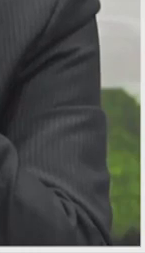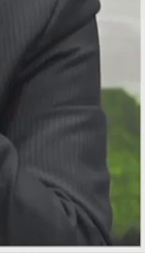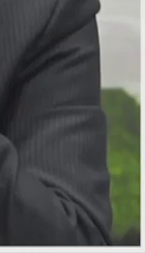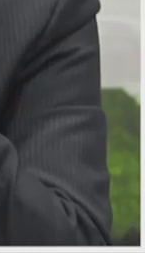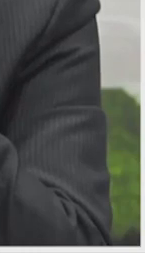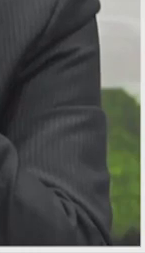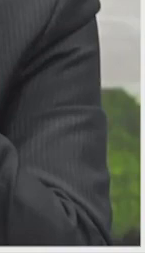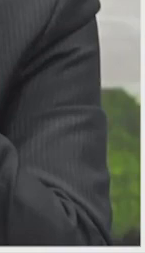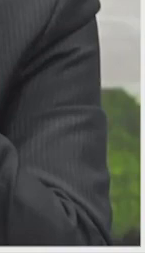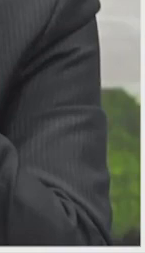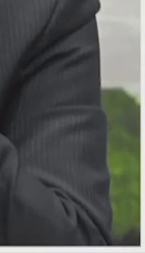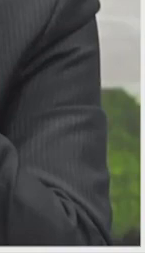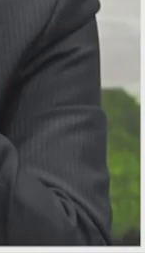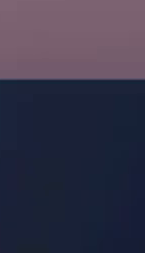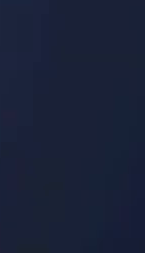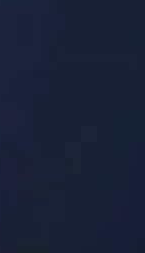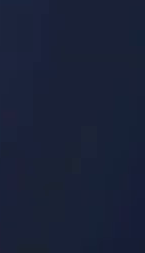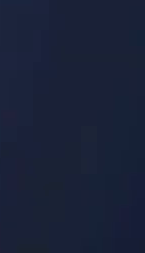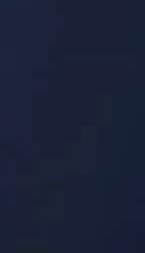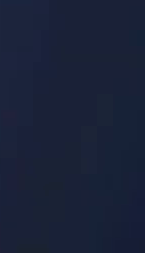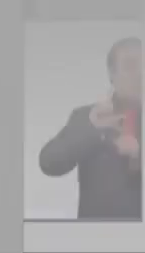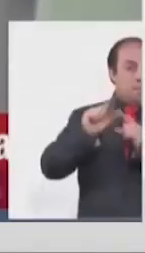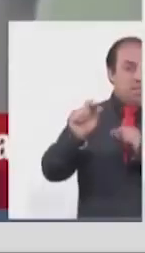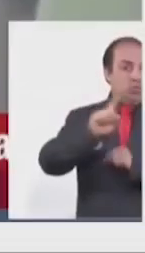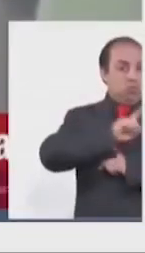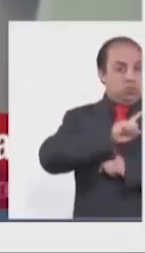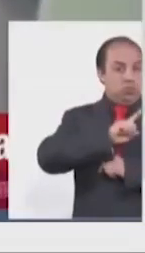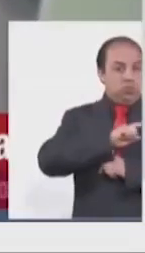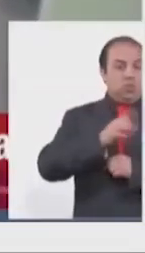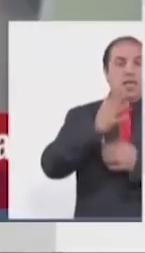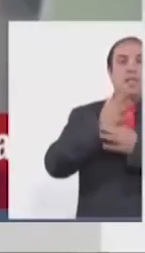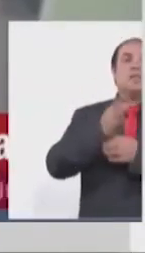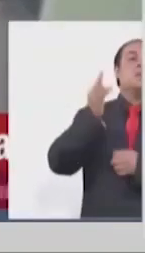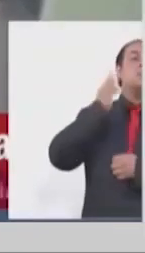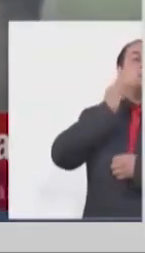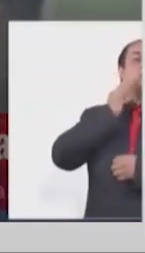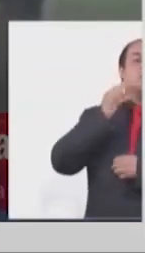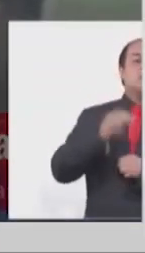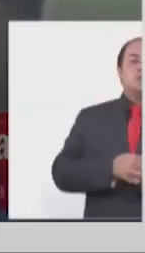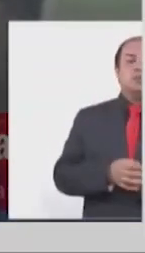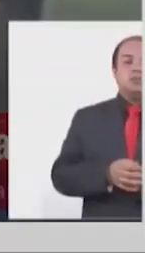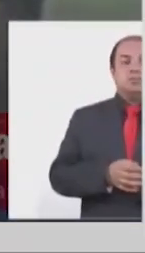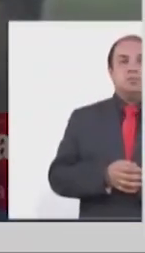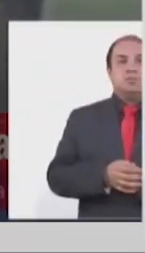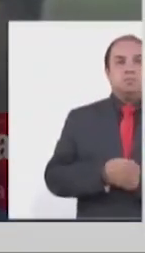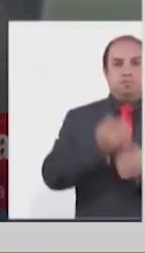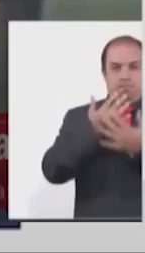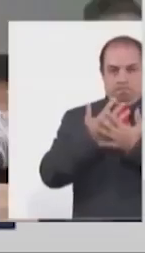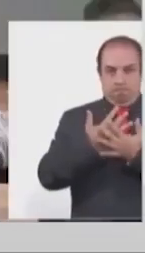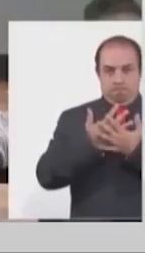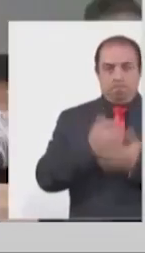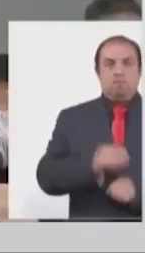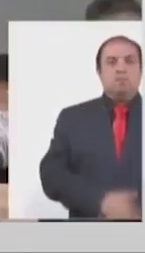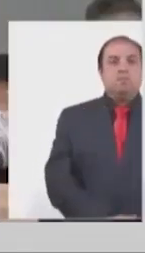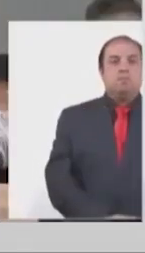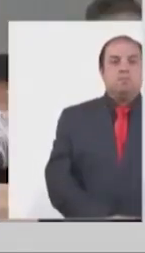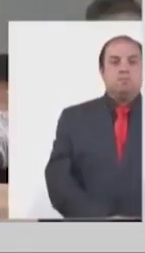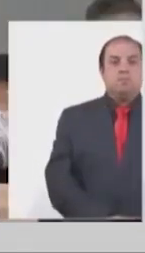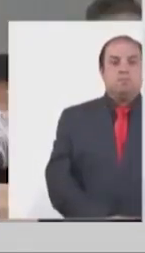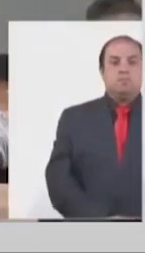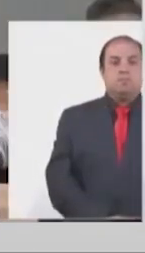este asunto pero tomar este caso como rehén de un interés político entre Claudia shein